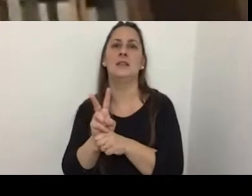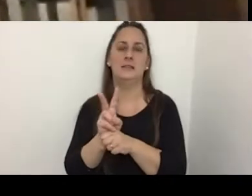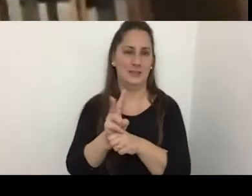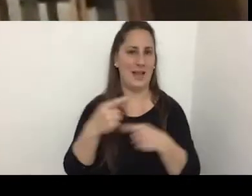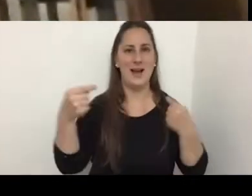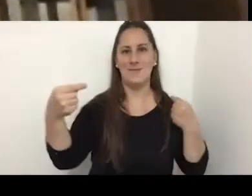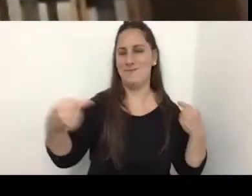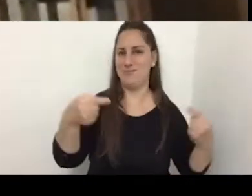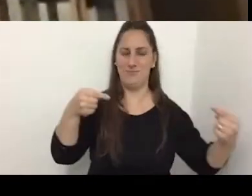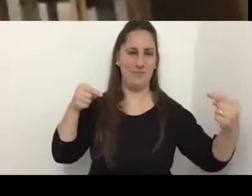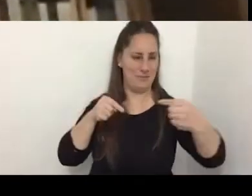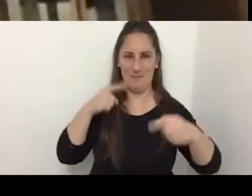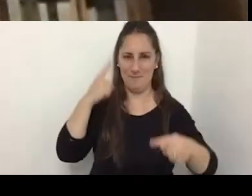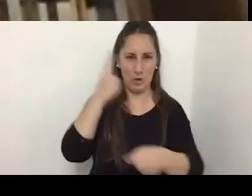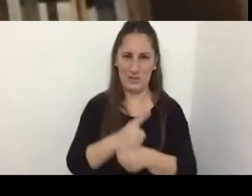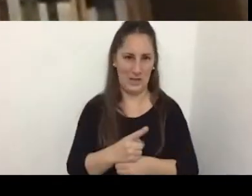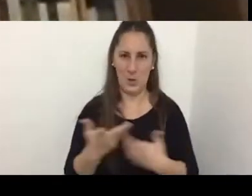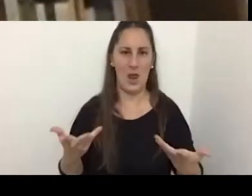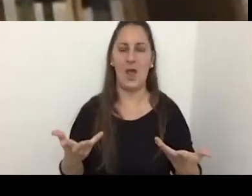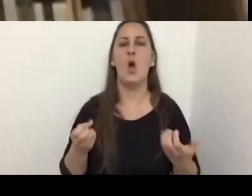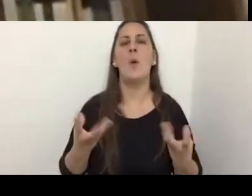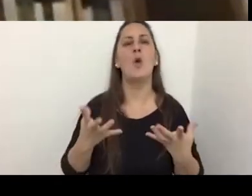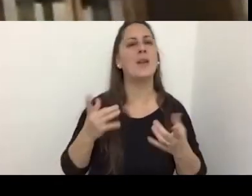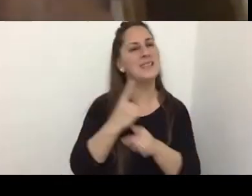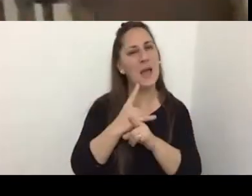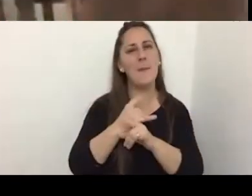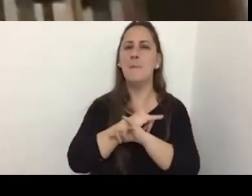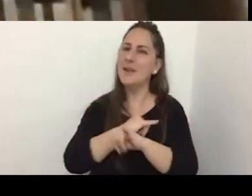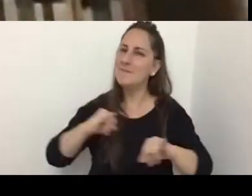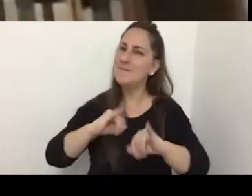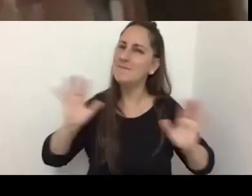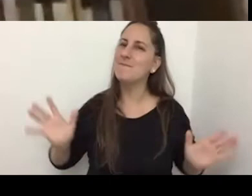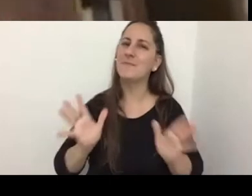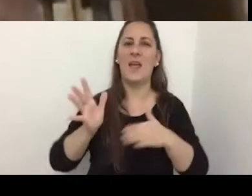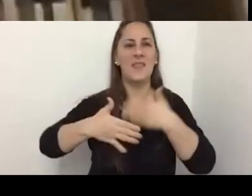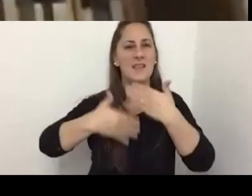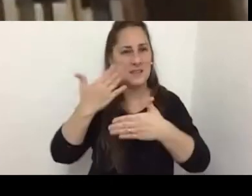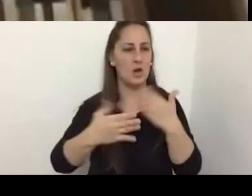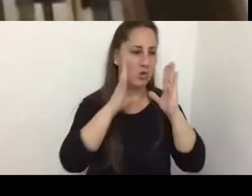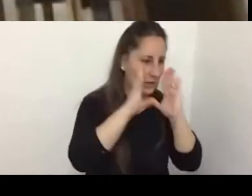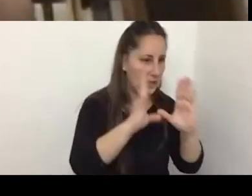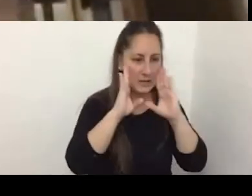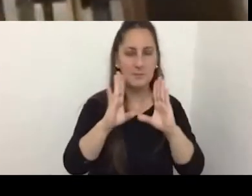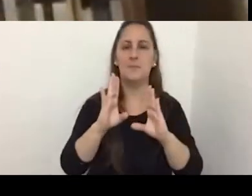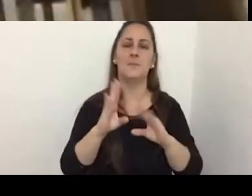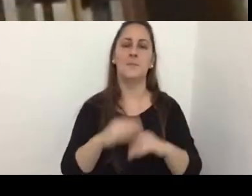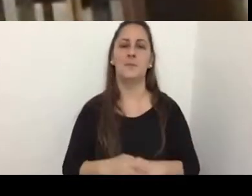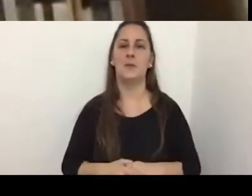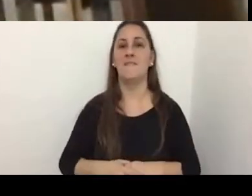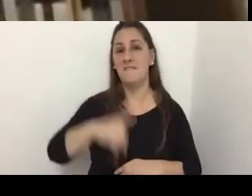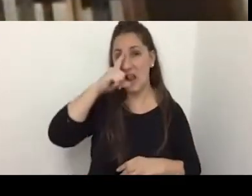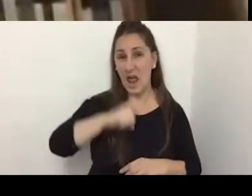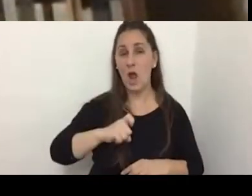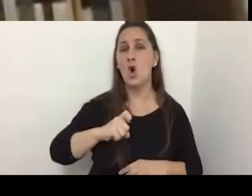ecléctico, porque hay que fomentar cierto desarrollo, hay que atender esto, aquello. Fue el primer tipo, con todo respeto